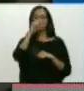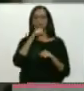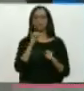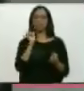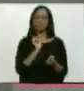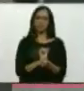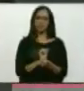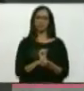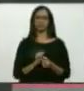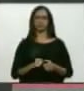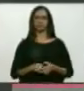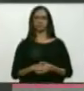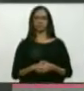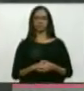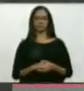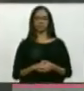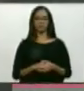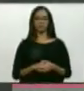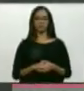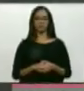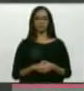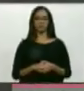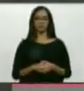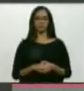Aída Merlano.